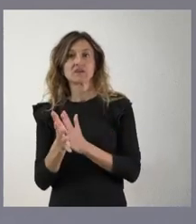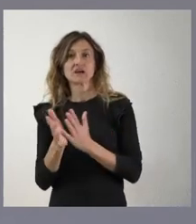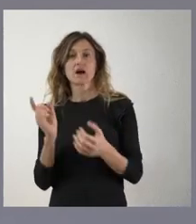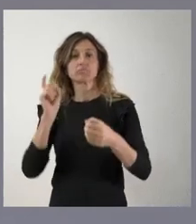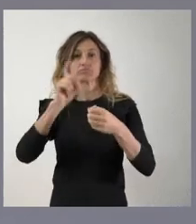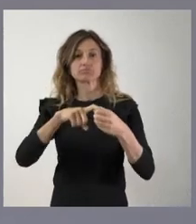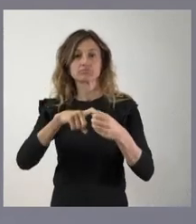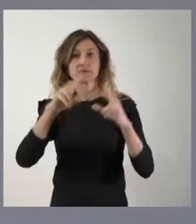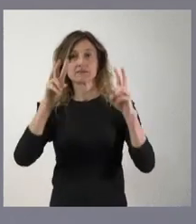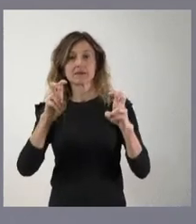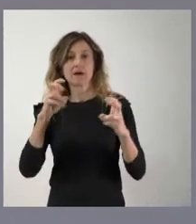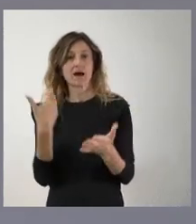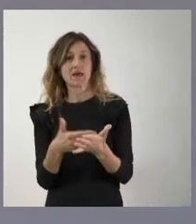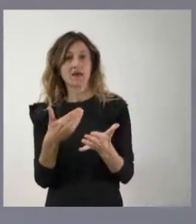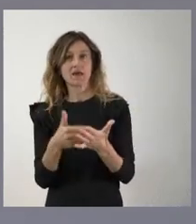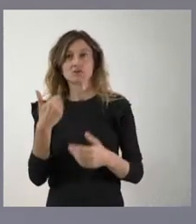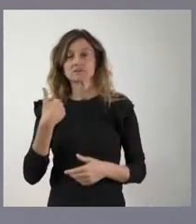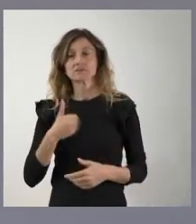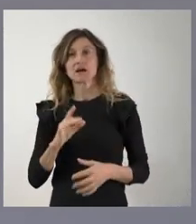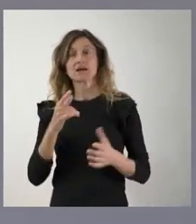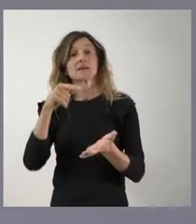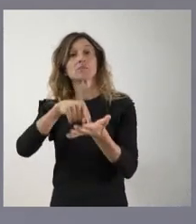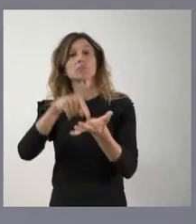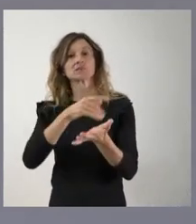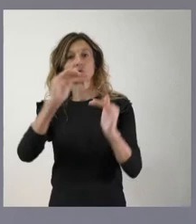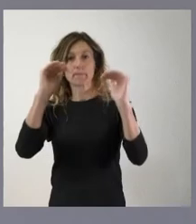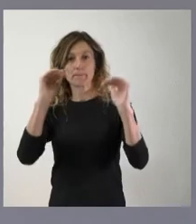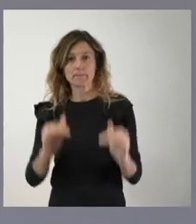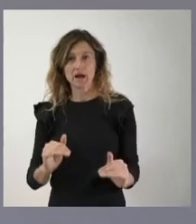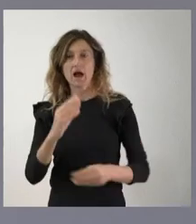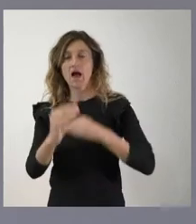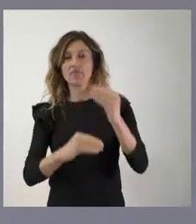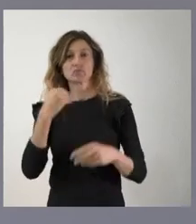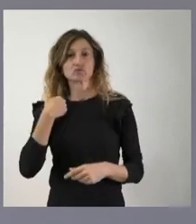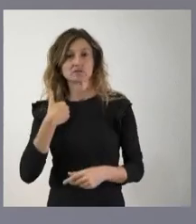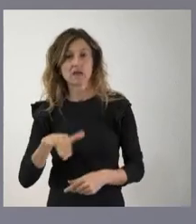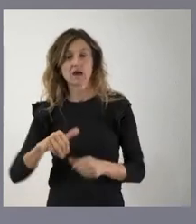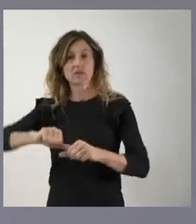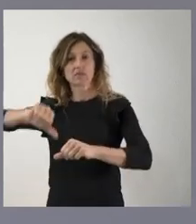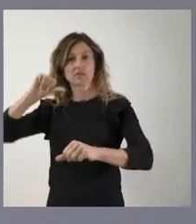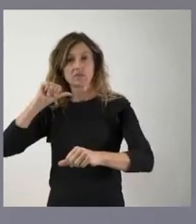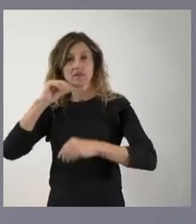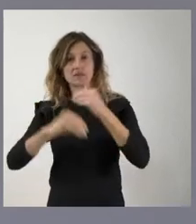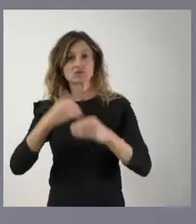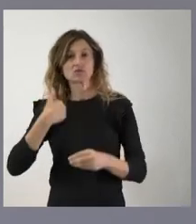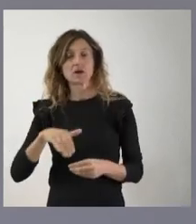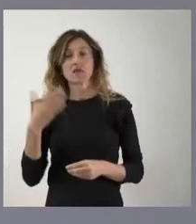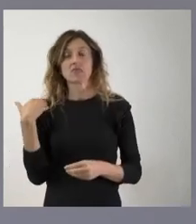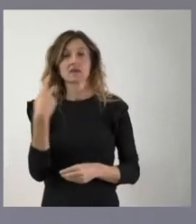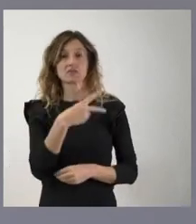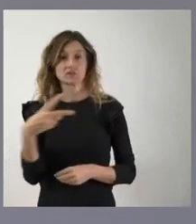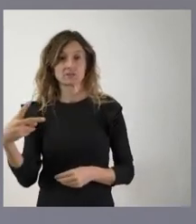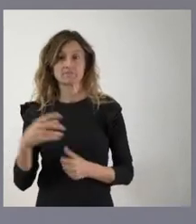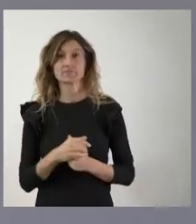por la vía de los hechos y la vía del 8 en nuestro caso es bajar impuestos que es lo que estamos haciendo es lo que hemos hecho y es lo que hemos hecho 15 días